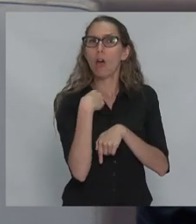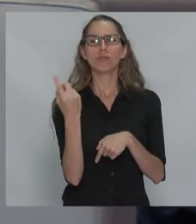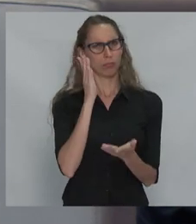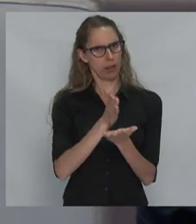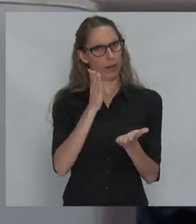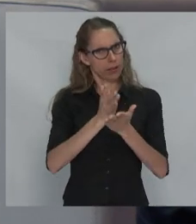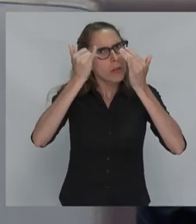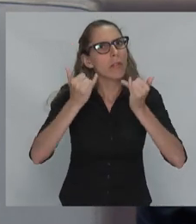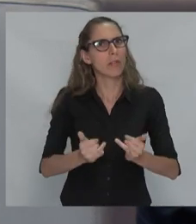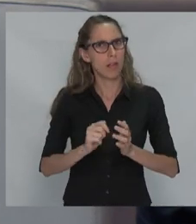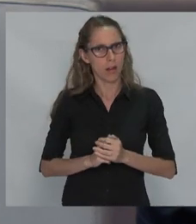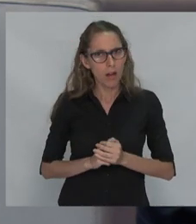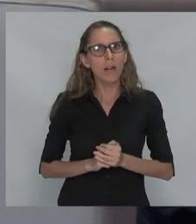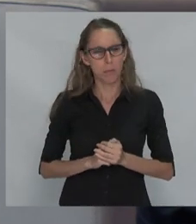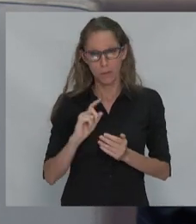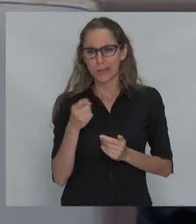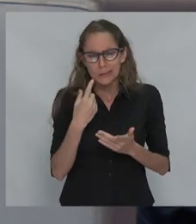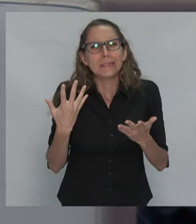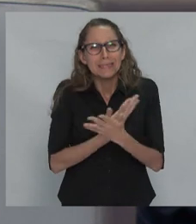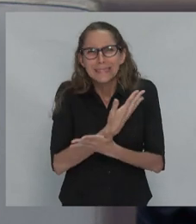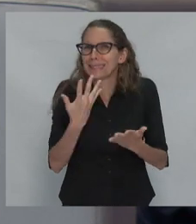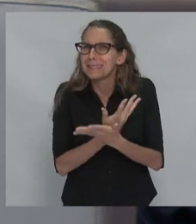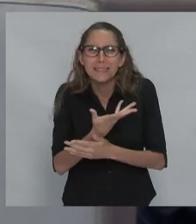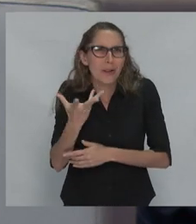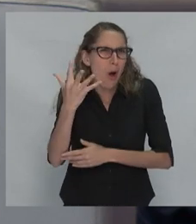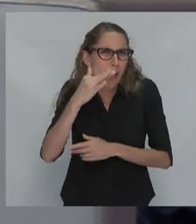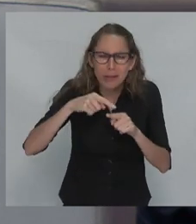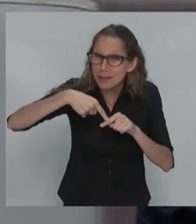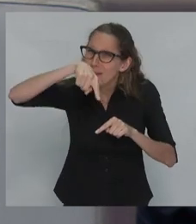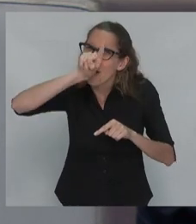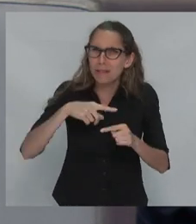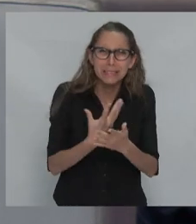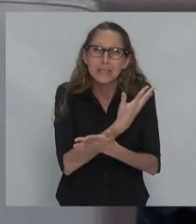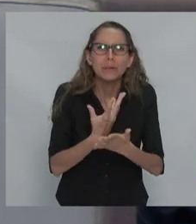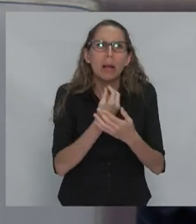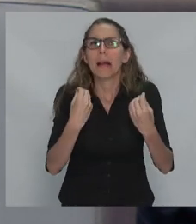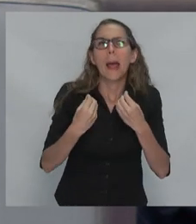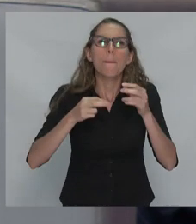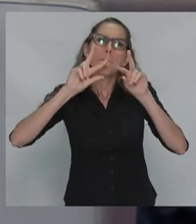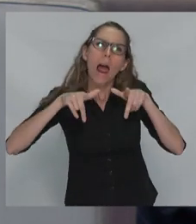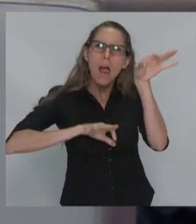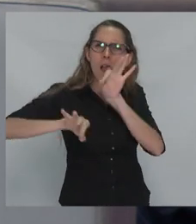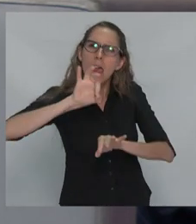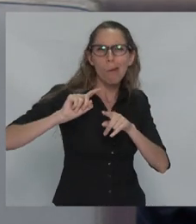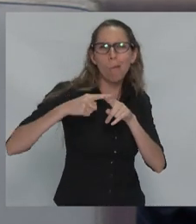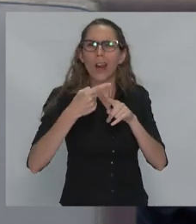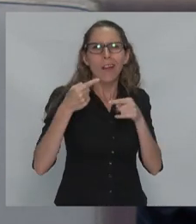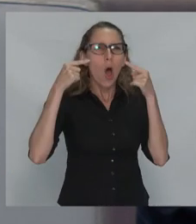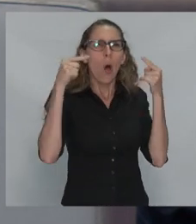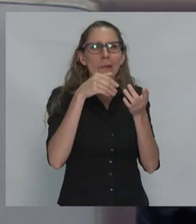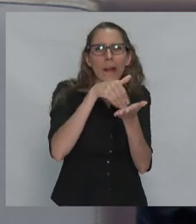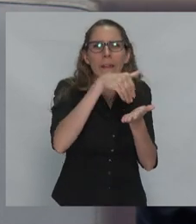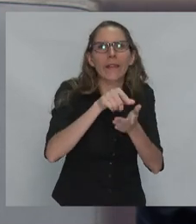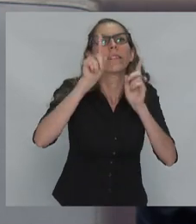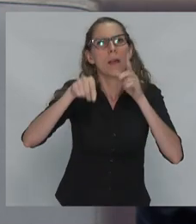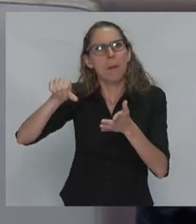derechos, pero bajo ocupación sufrimos a cada momento las consecuencias de las políticas racistas y represivas de Israel que